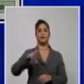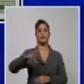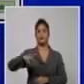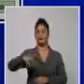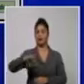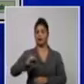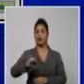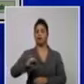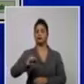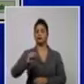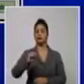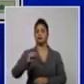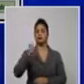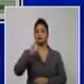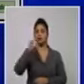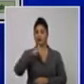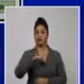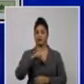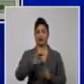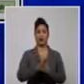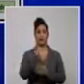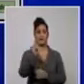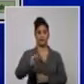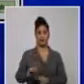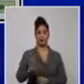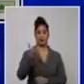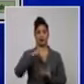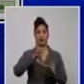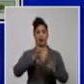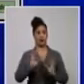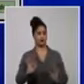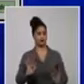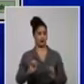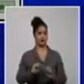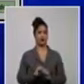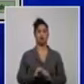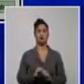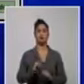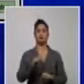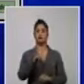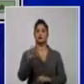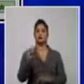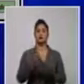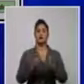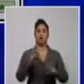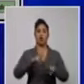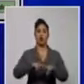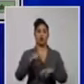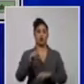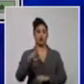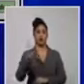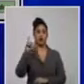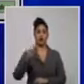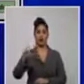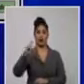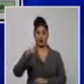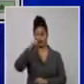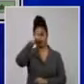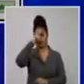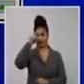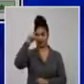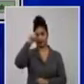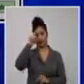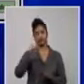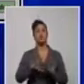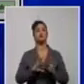Ciego, Mayabeque, Artemisa, Villa Clara, Cienfuegos, Holguín, Camagüey y Santi Espíritu como las provincias que mantienen